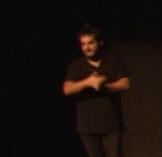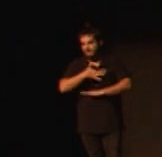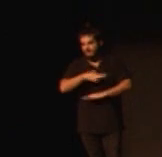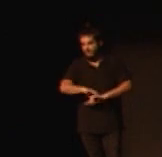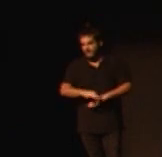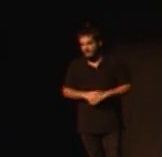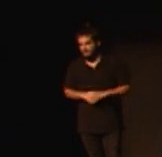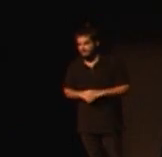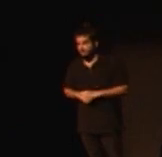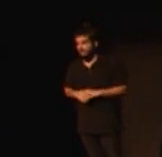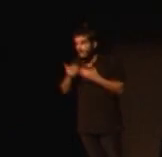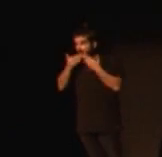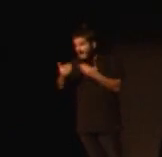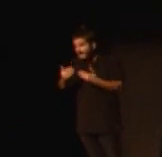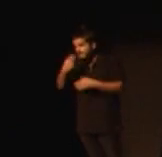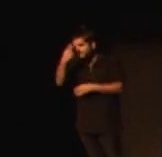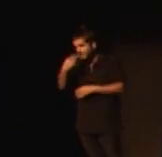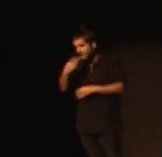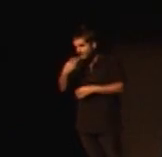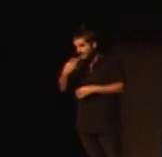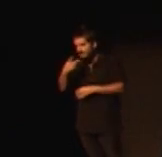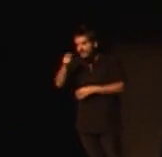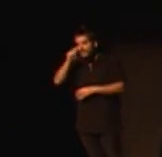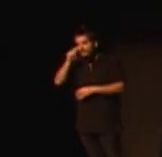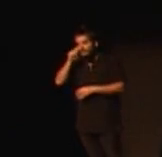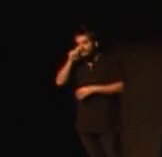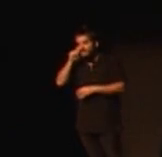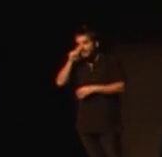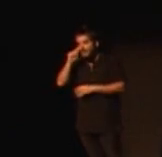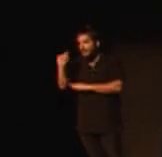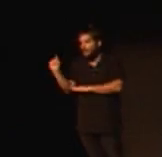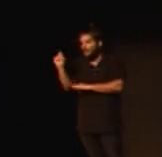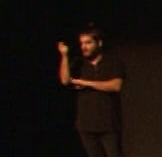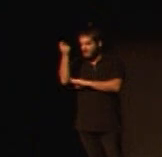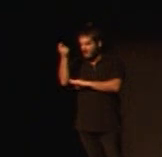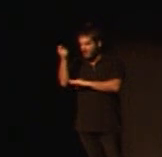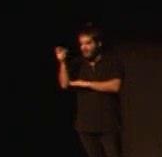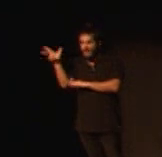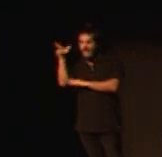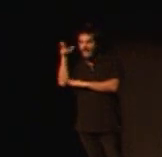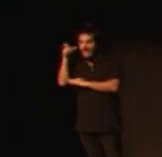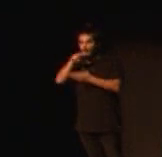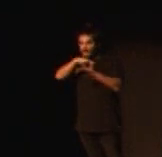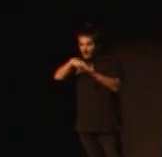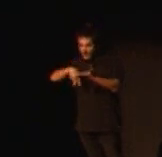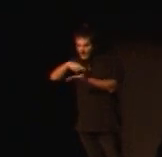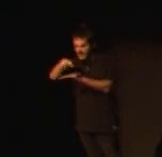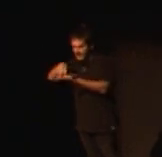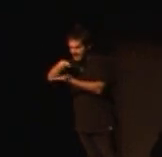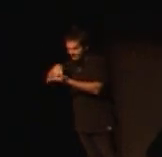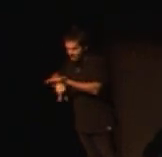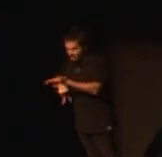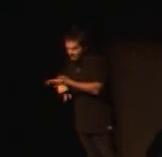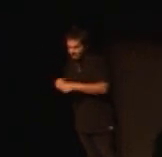que esta institución pudiera hacer audiolibros que hablaran de la historia de Cieza. Se pudo hacer